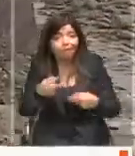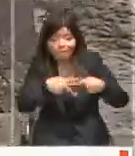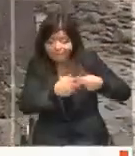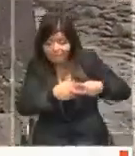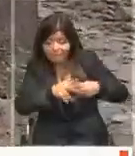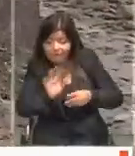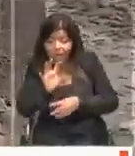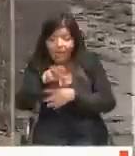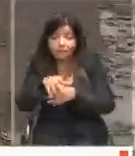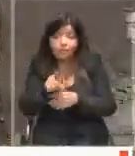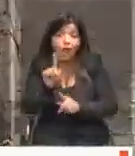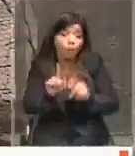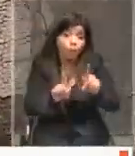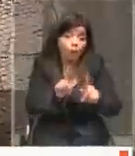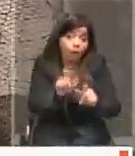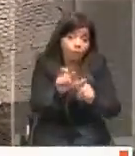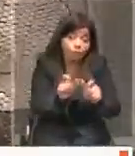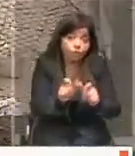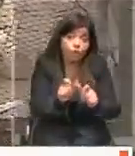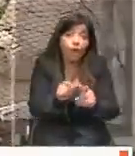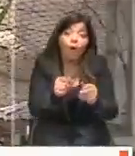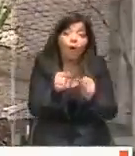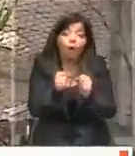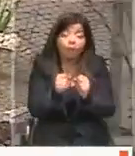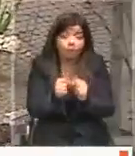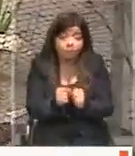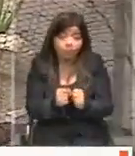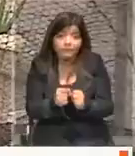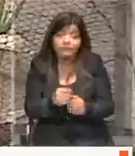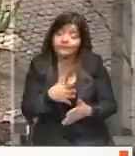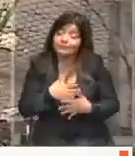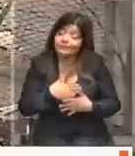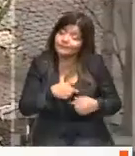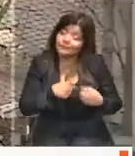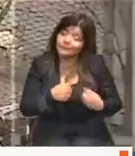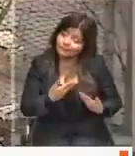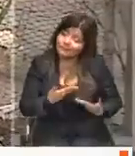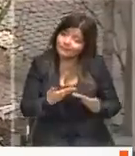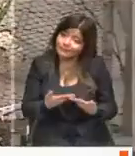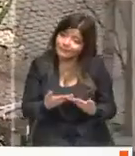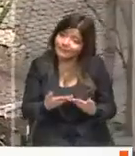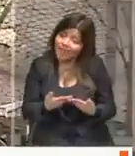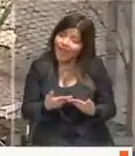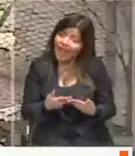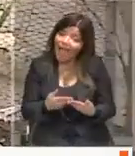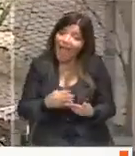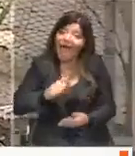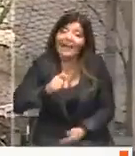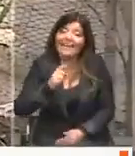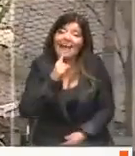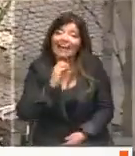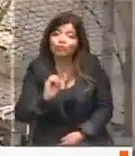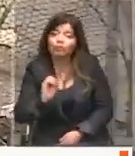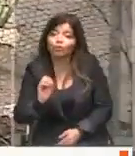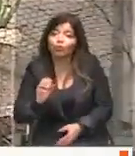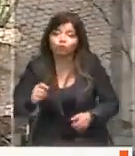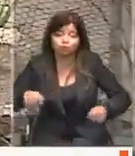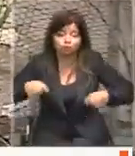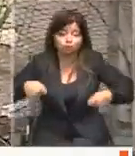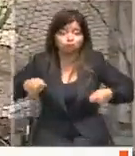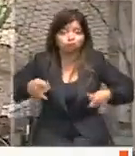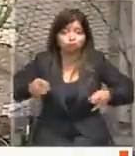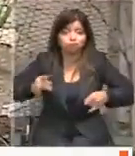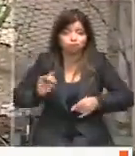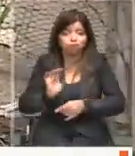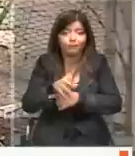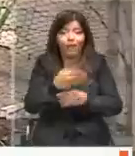Así que si alguien, hay alguien que sea blandito de corazón, que tenga unos par de gatitos, que los pueda enviar para acá, para la Manresa, para acá lo vamos a estar